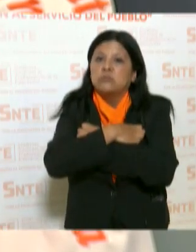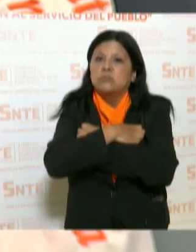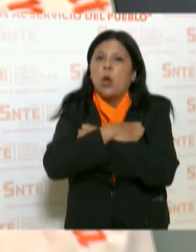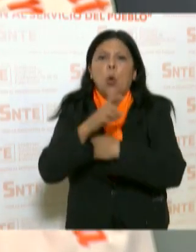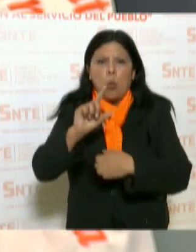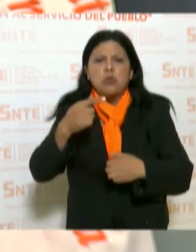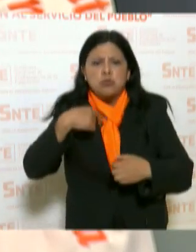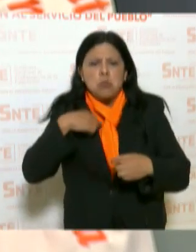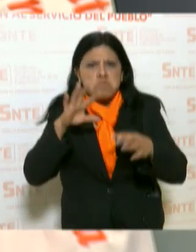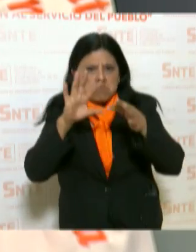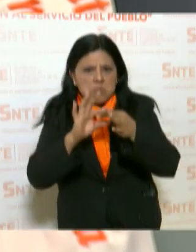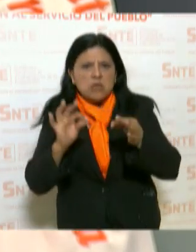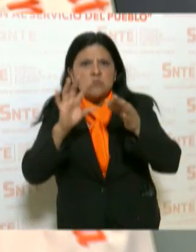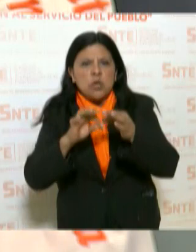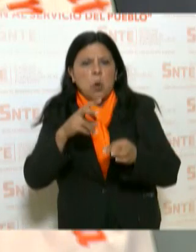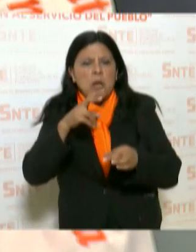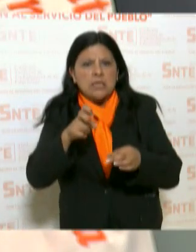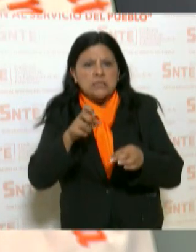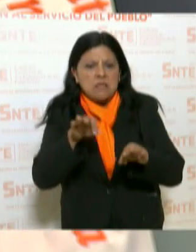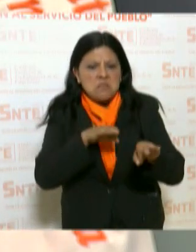derecho al trabajo es porque hay